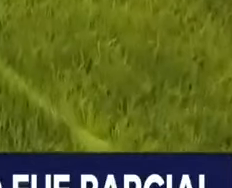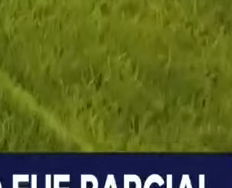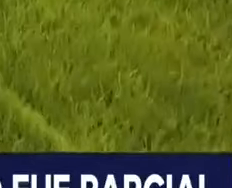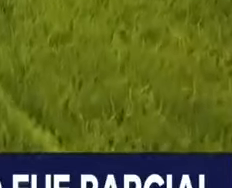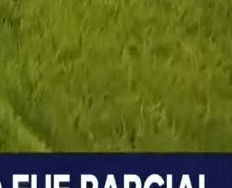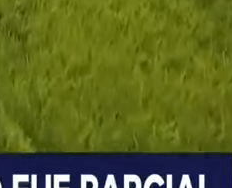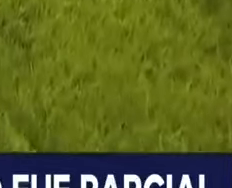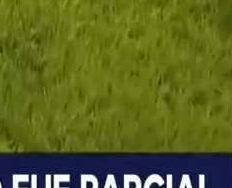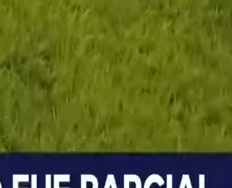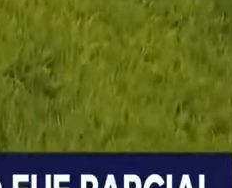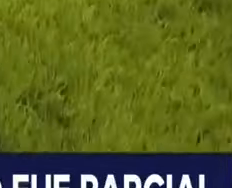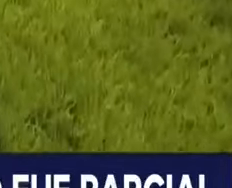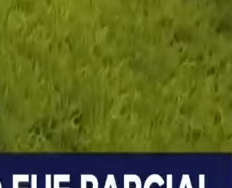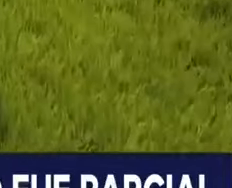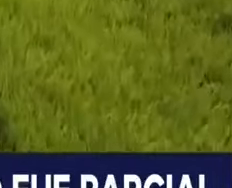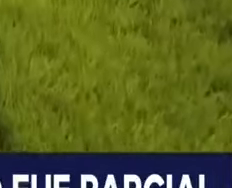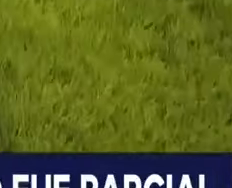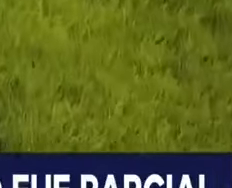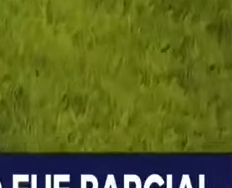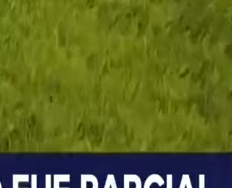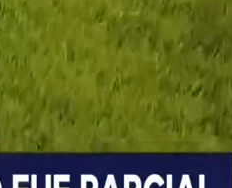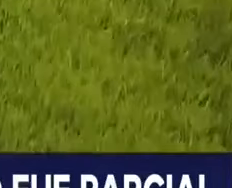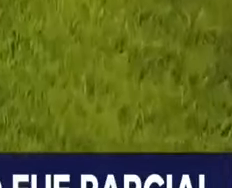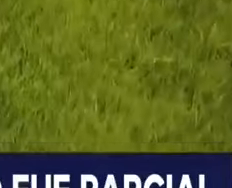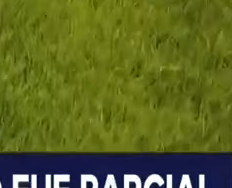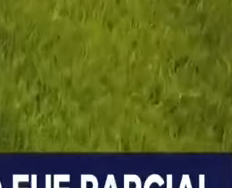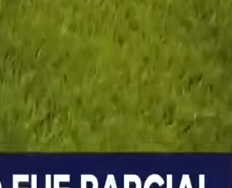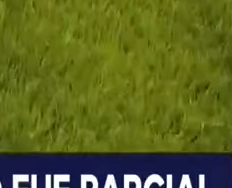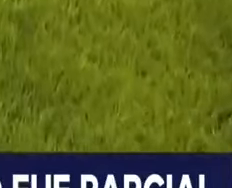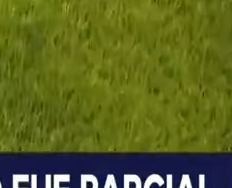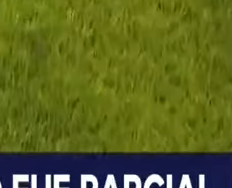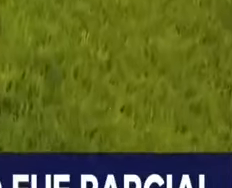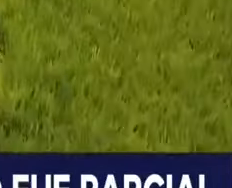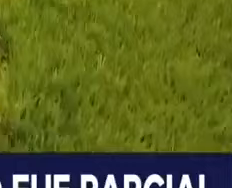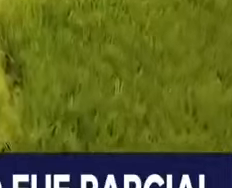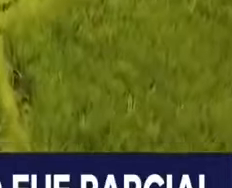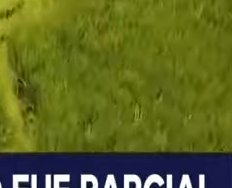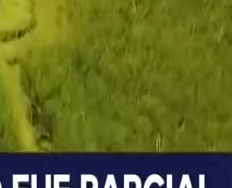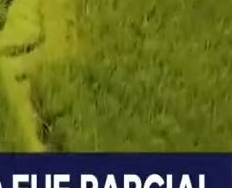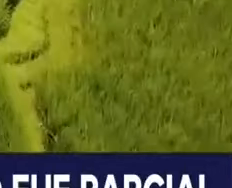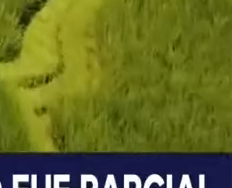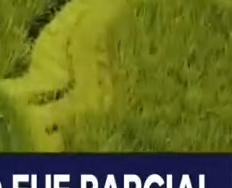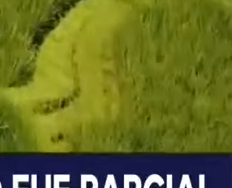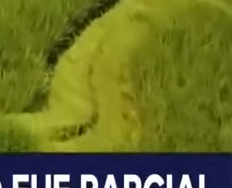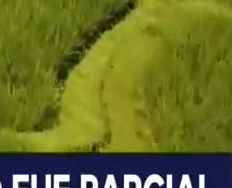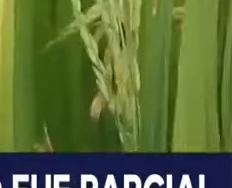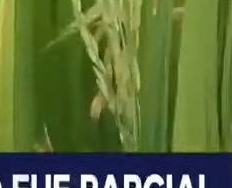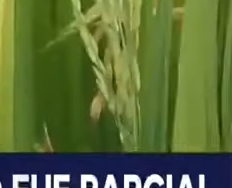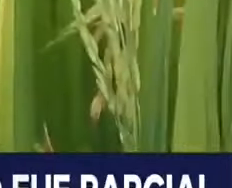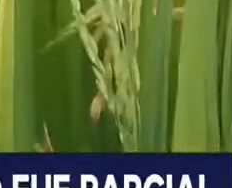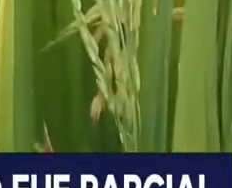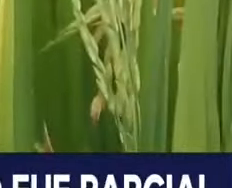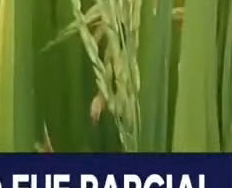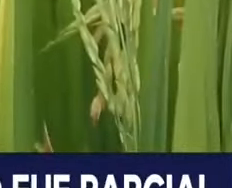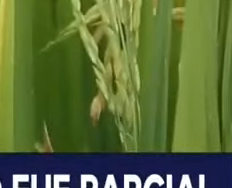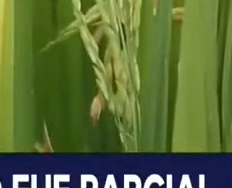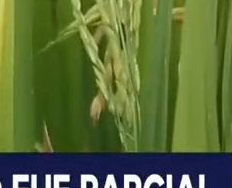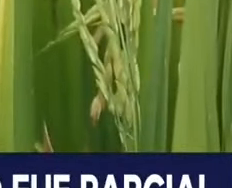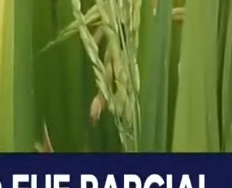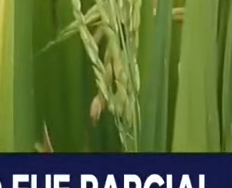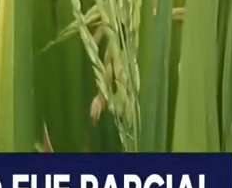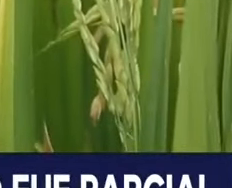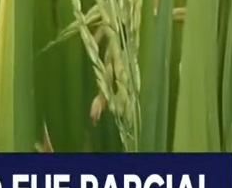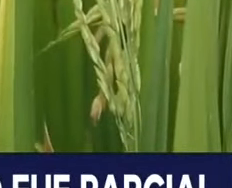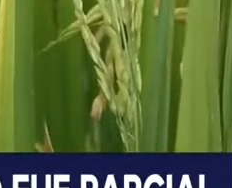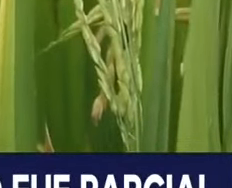calle pero asegura que eso le resbala pero que sí le preocupa que la jueza no guarde la compostura ni recato en redes sociales para